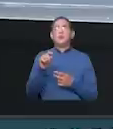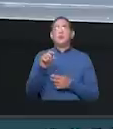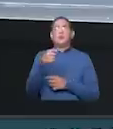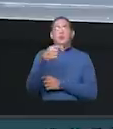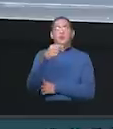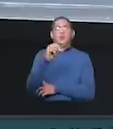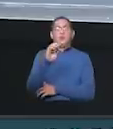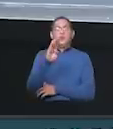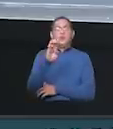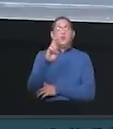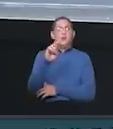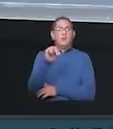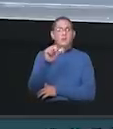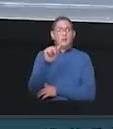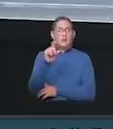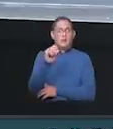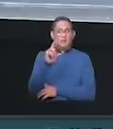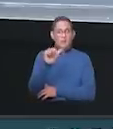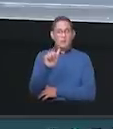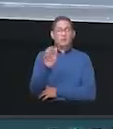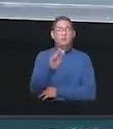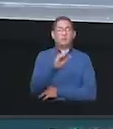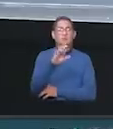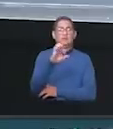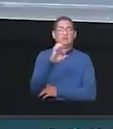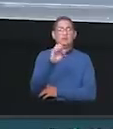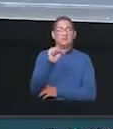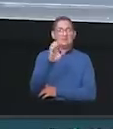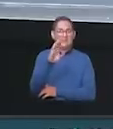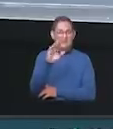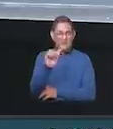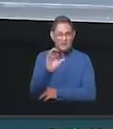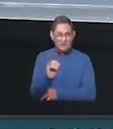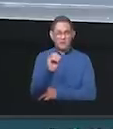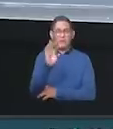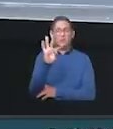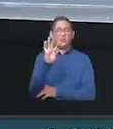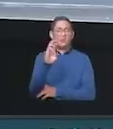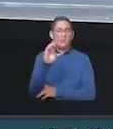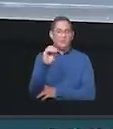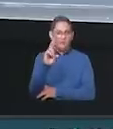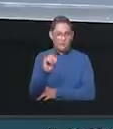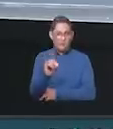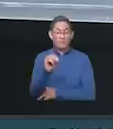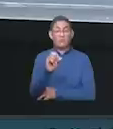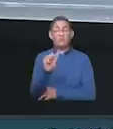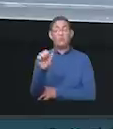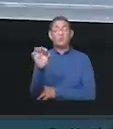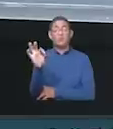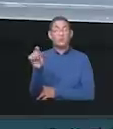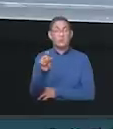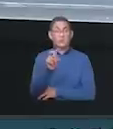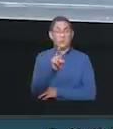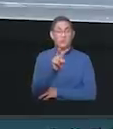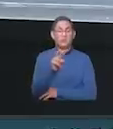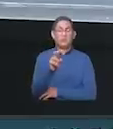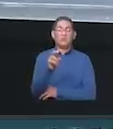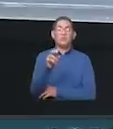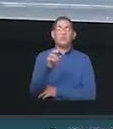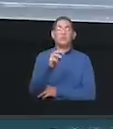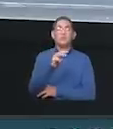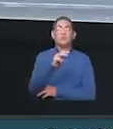gobernadora sébaco y temor yo y en el circuito 92 en cerro casa